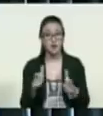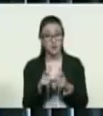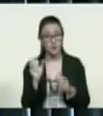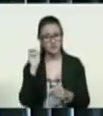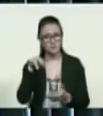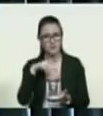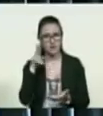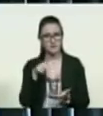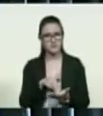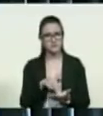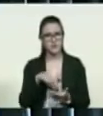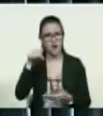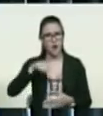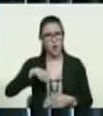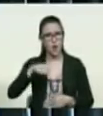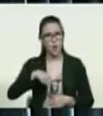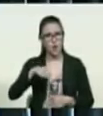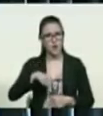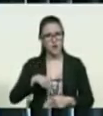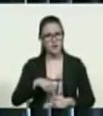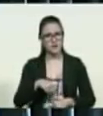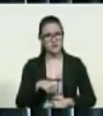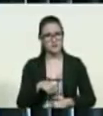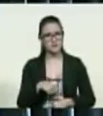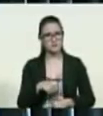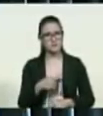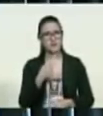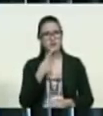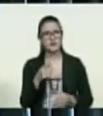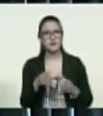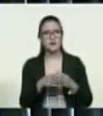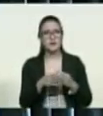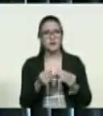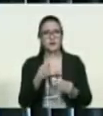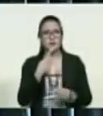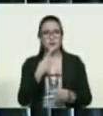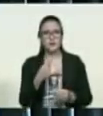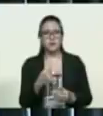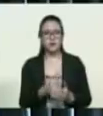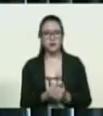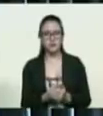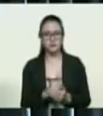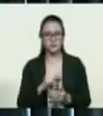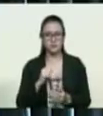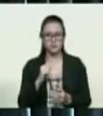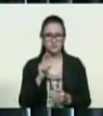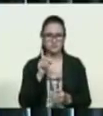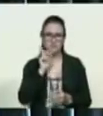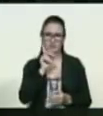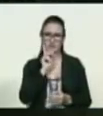Nacional hoy para decir que todo lo que dijeron ayer de Juan Requesén es mentira?